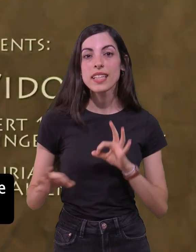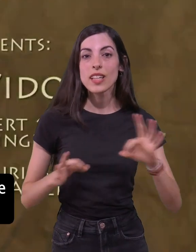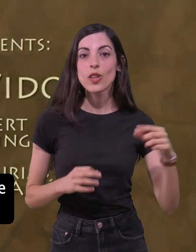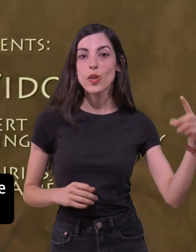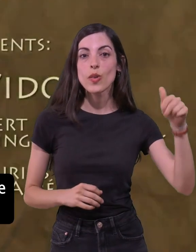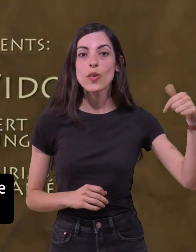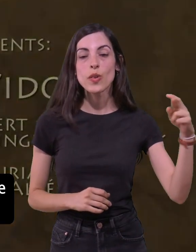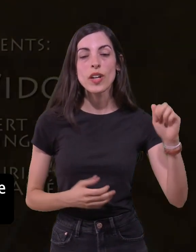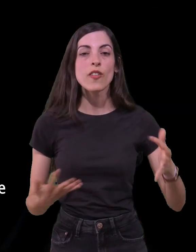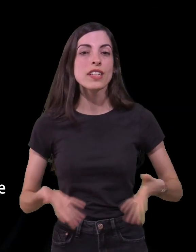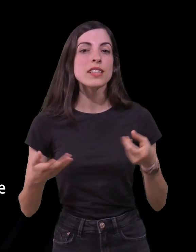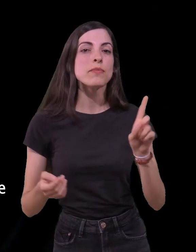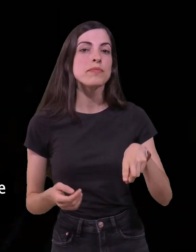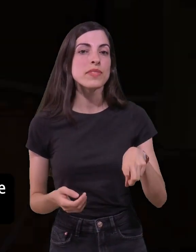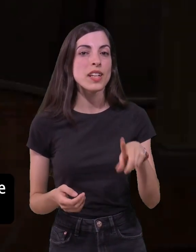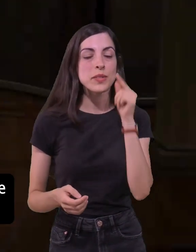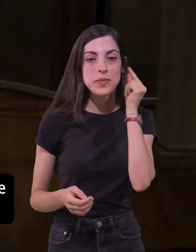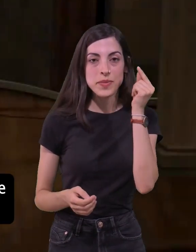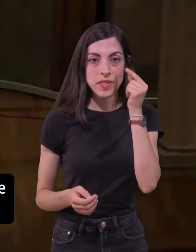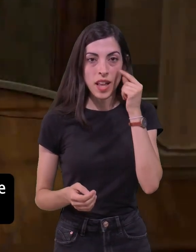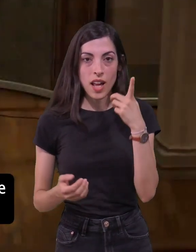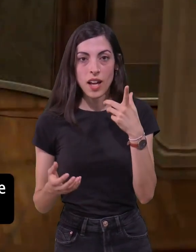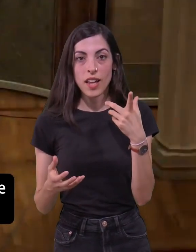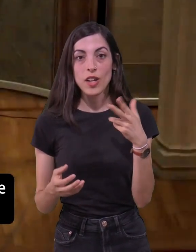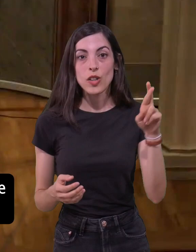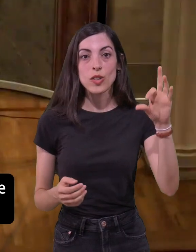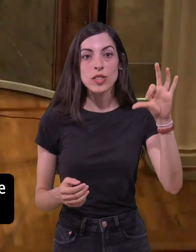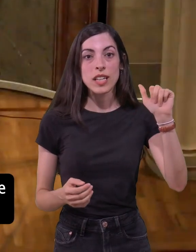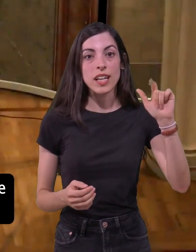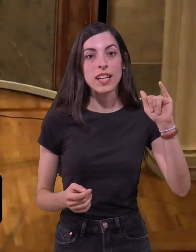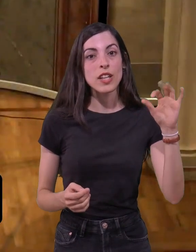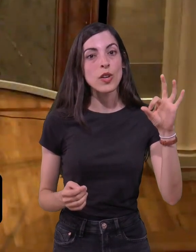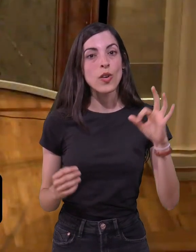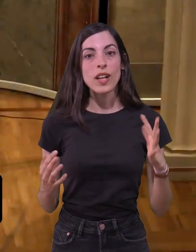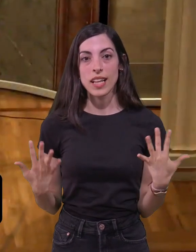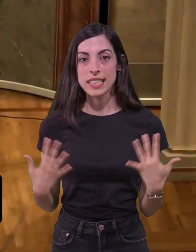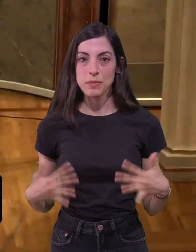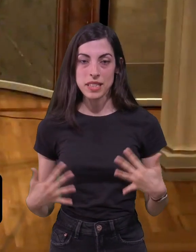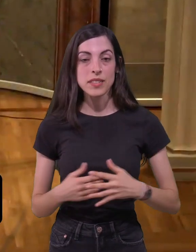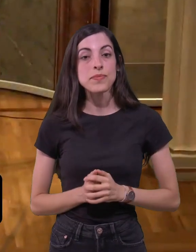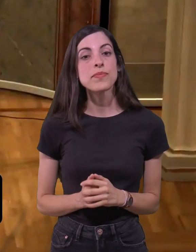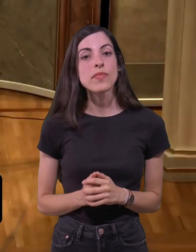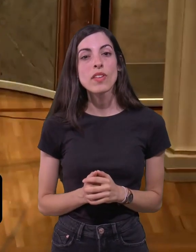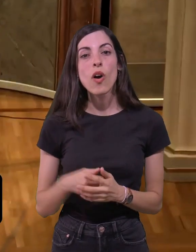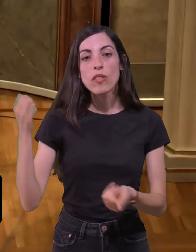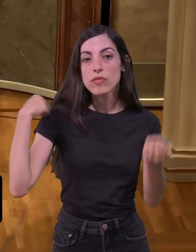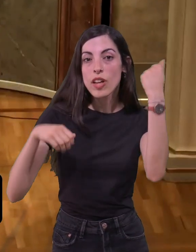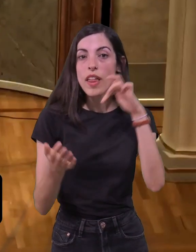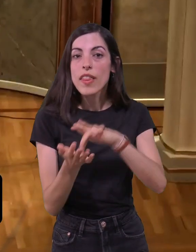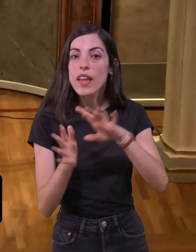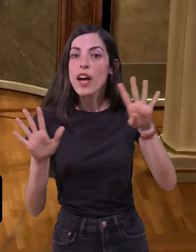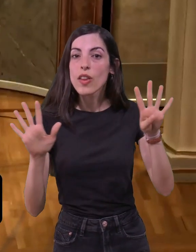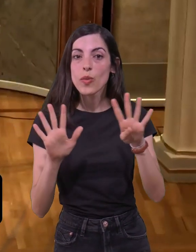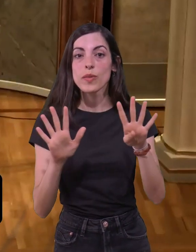el gongra ofrece además un paseo por lo experimental de la mano de Rosario la tremendita con una actuación el día 9 donde mezcla